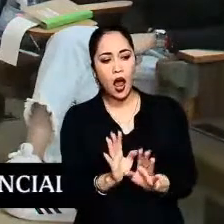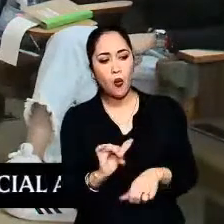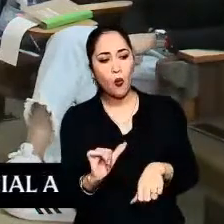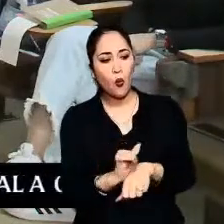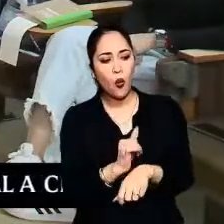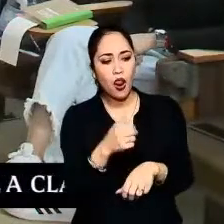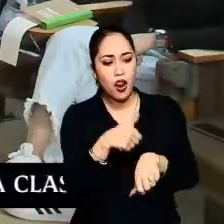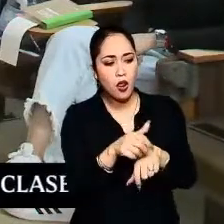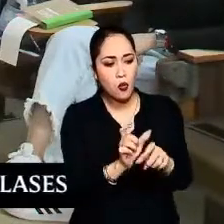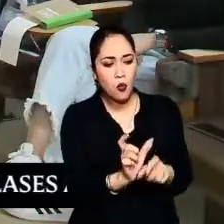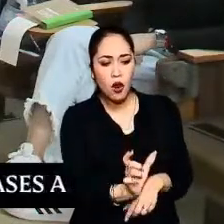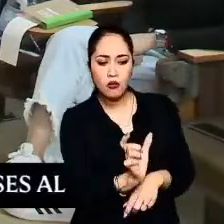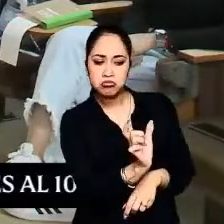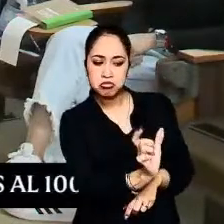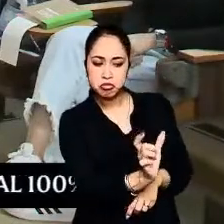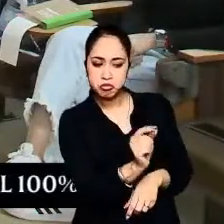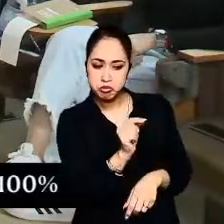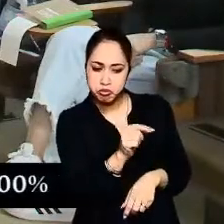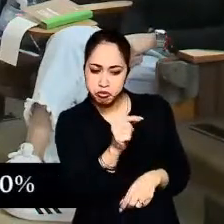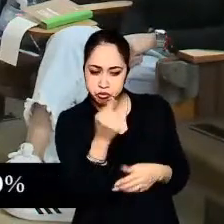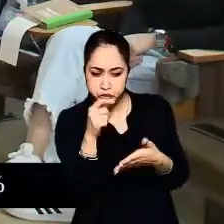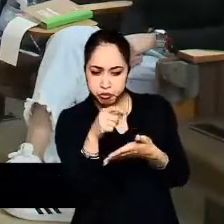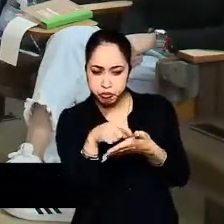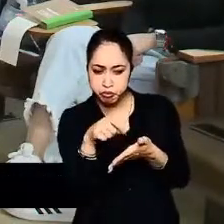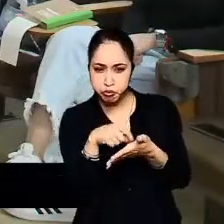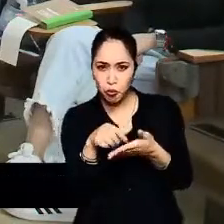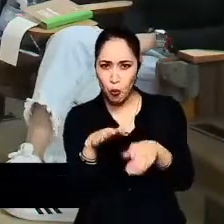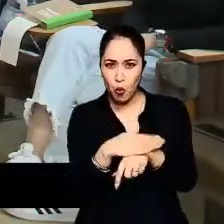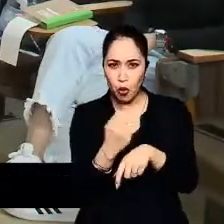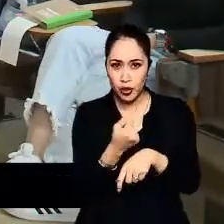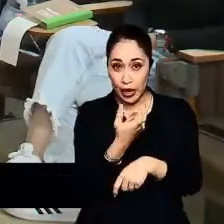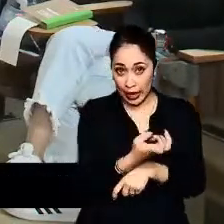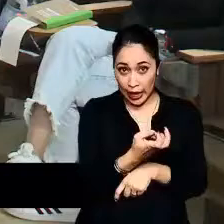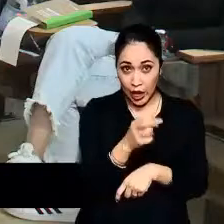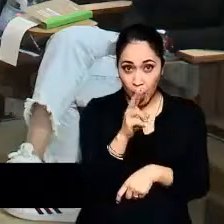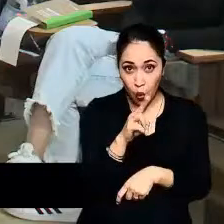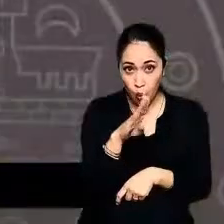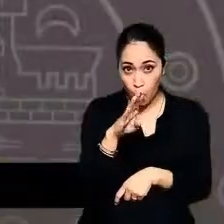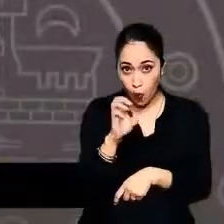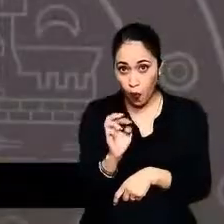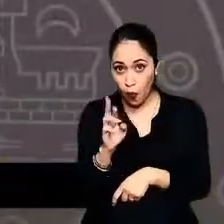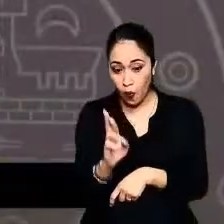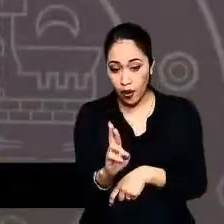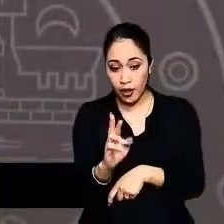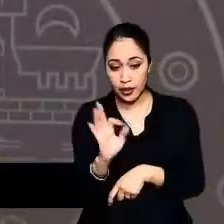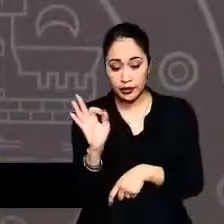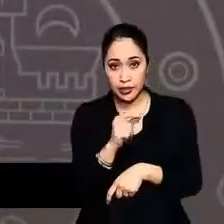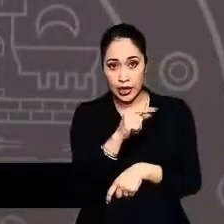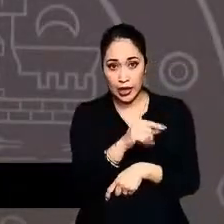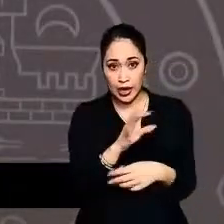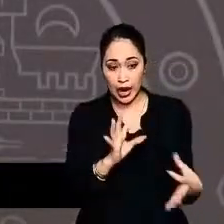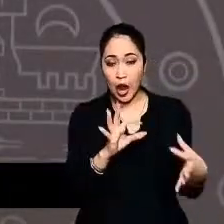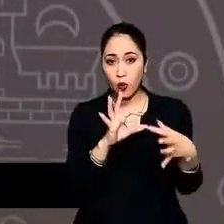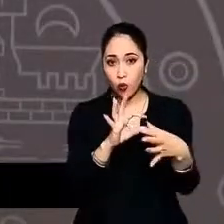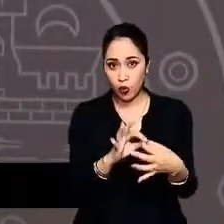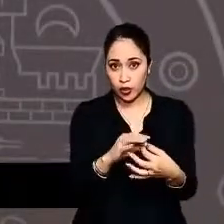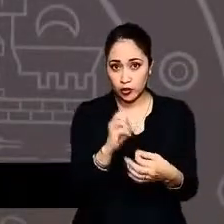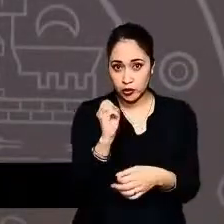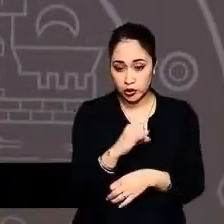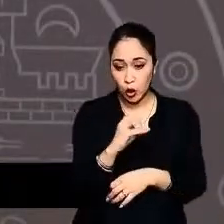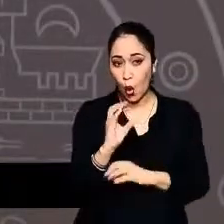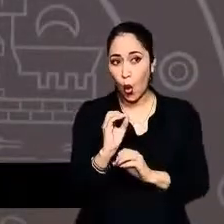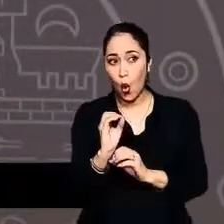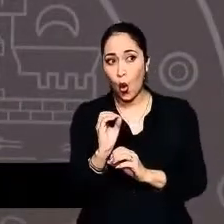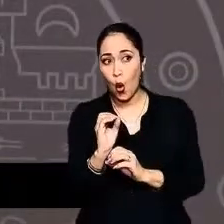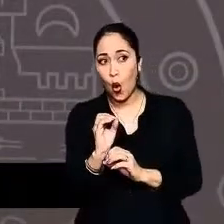vamos a ver es si en efecto esa placa, porque era la placa de un Uber, si esa placa se corresponde con el carro en el que iban. Y luego